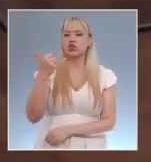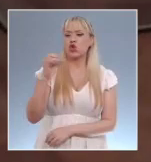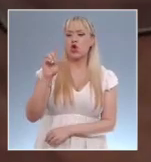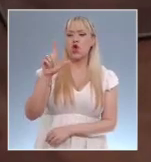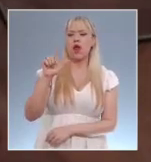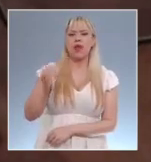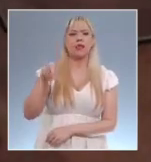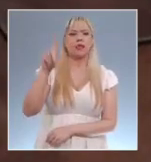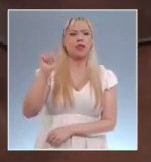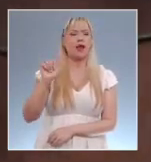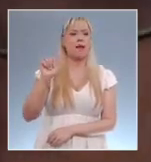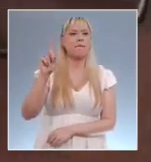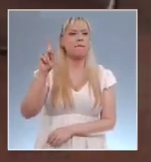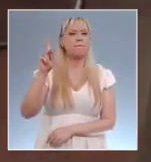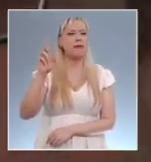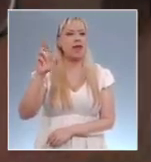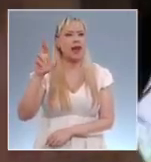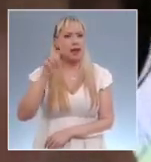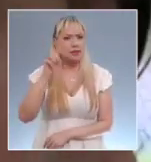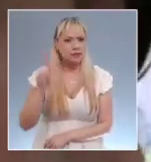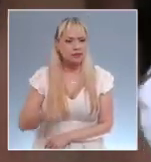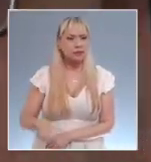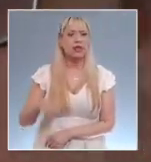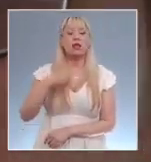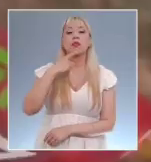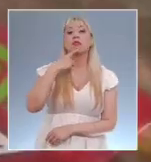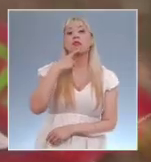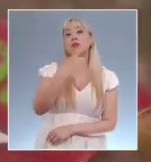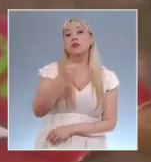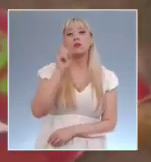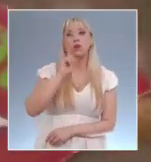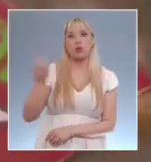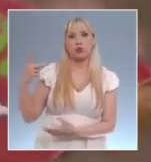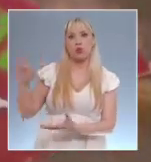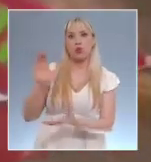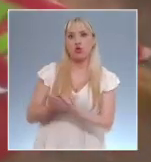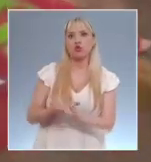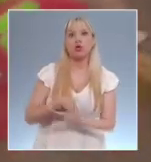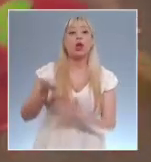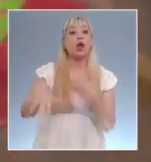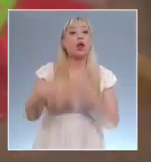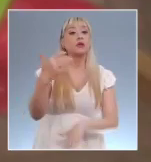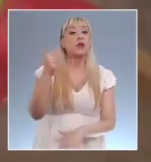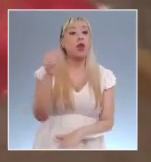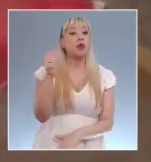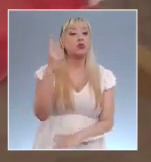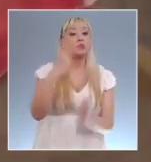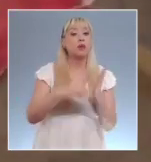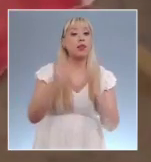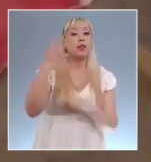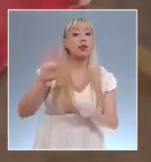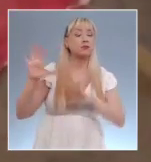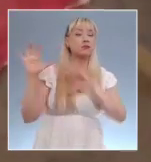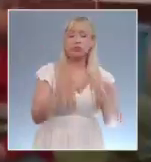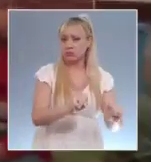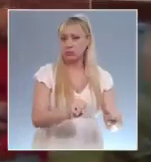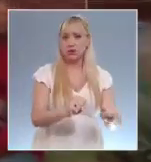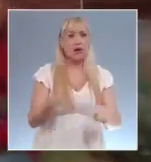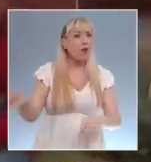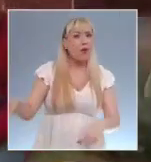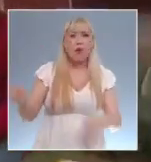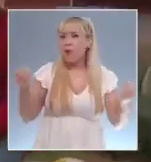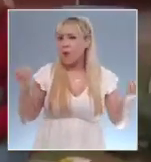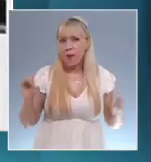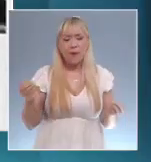fue detenido arbitrariamente el 15 de agosto de 2010 por un delito que no cometió y permanece encarcelado en el penal de